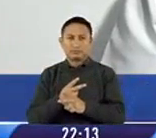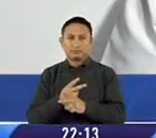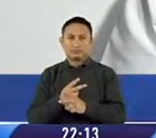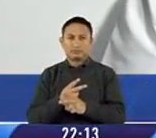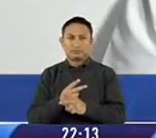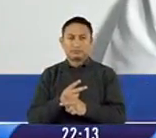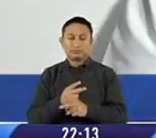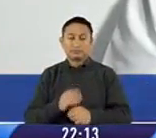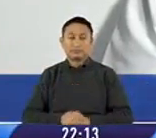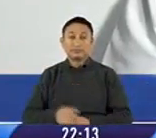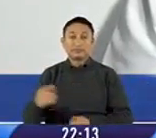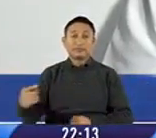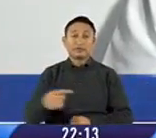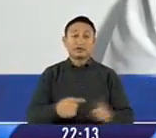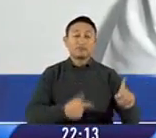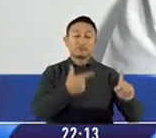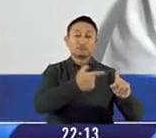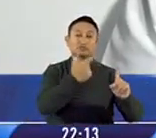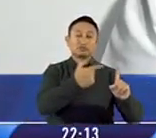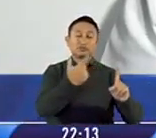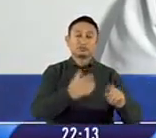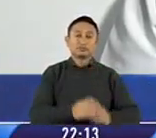quien lo llevó a la tumba.